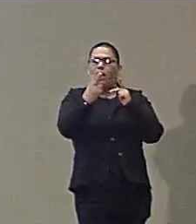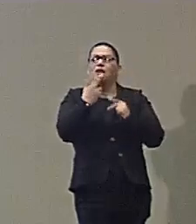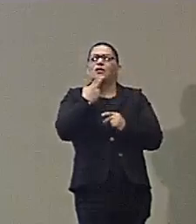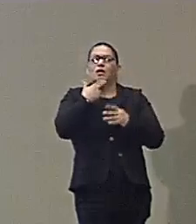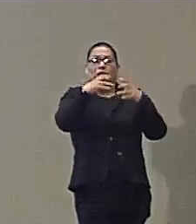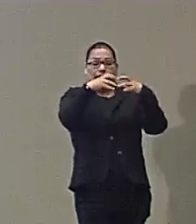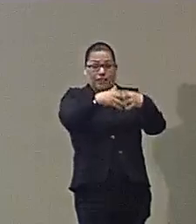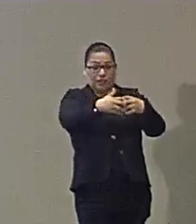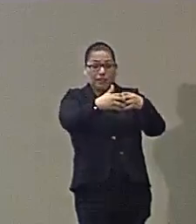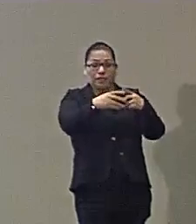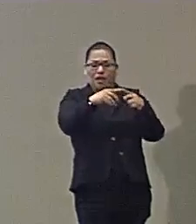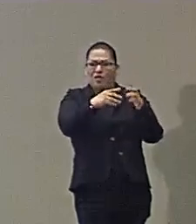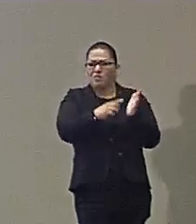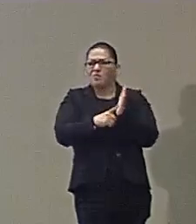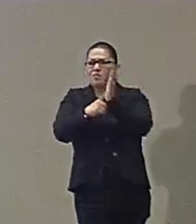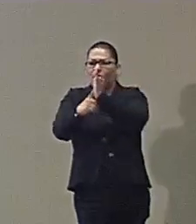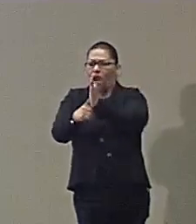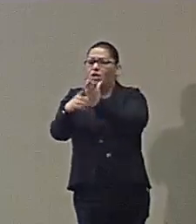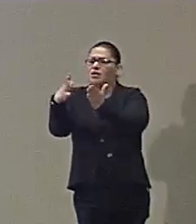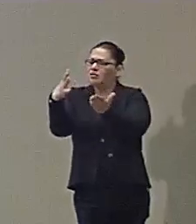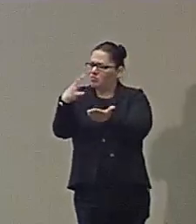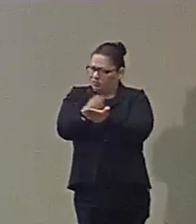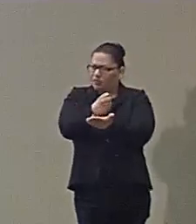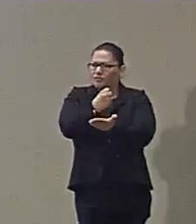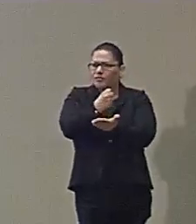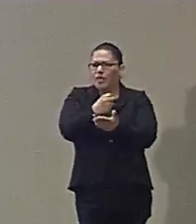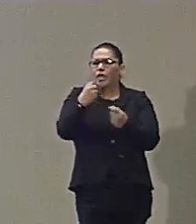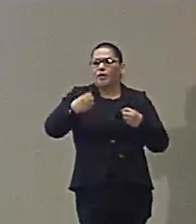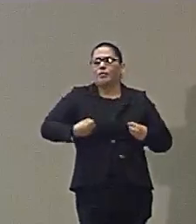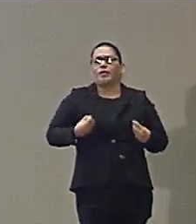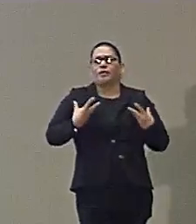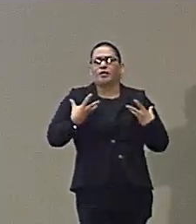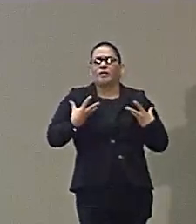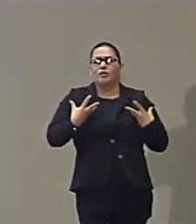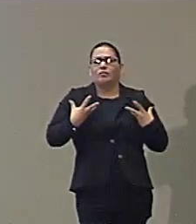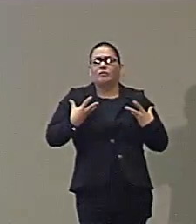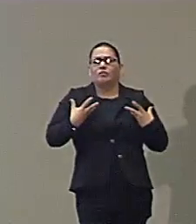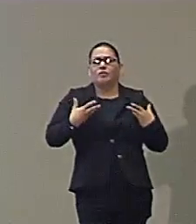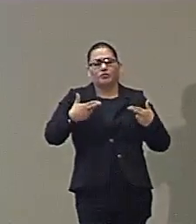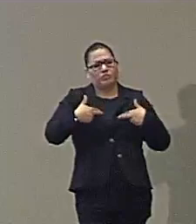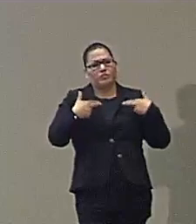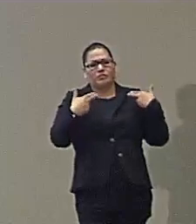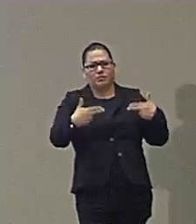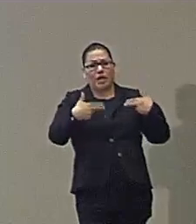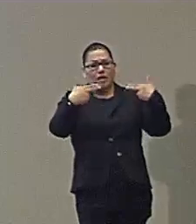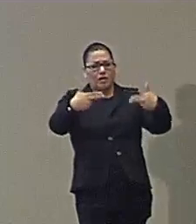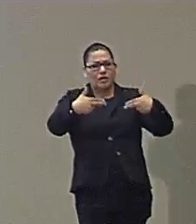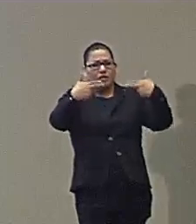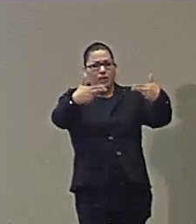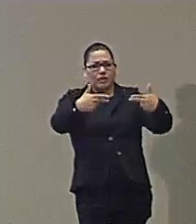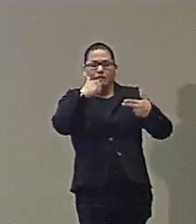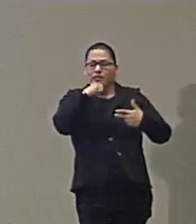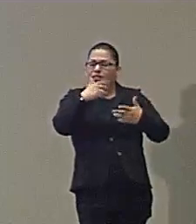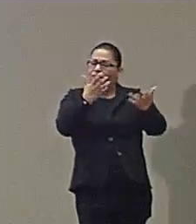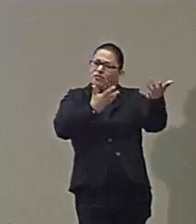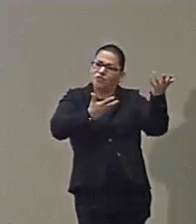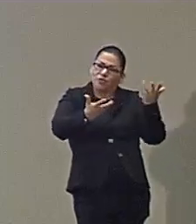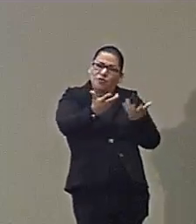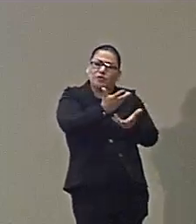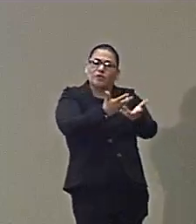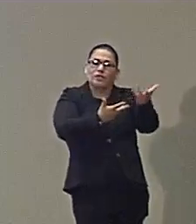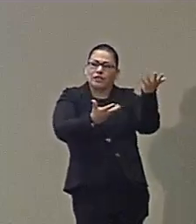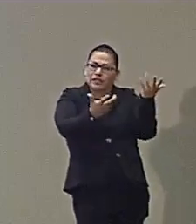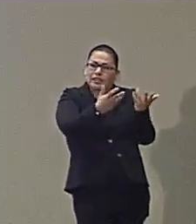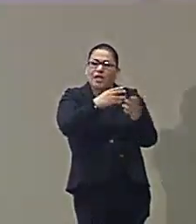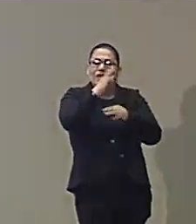y lo lograremos porque vivimos en una sociedad generosa que históricamente ha compartido con el